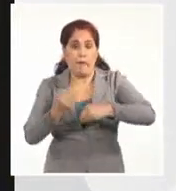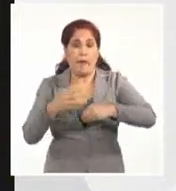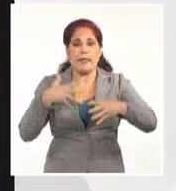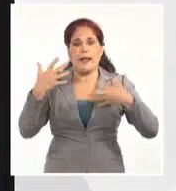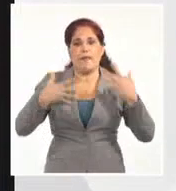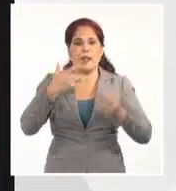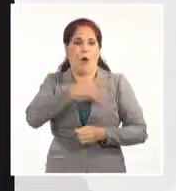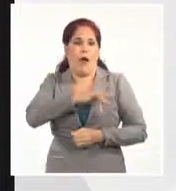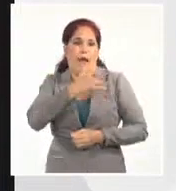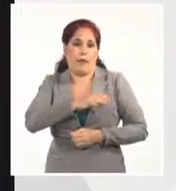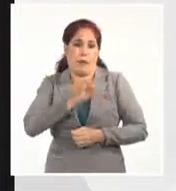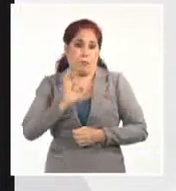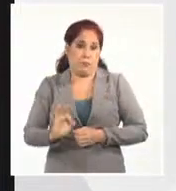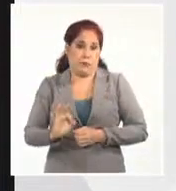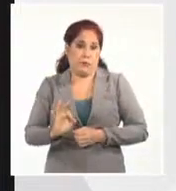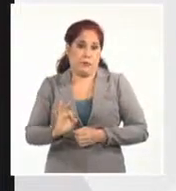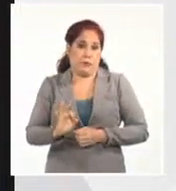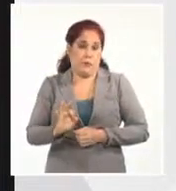Argentina